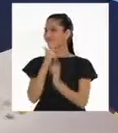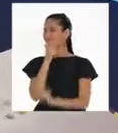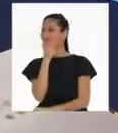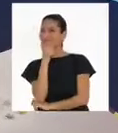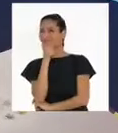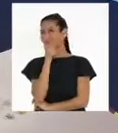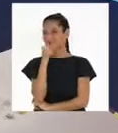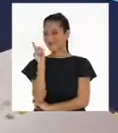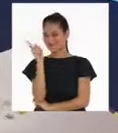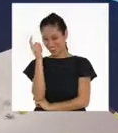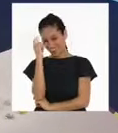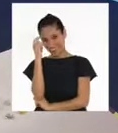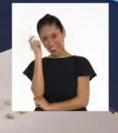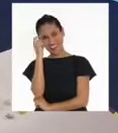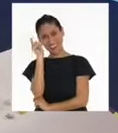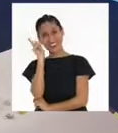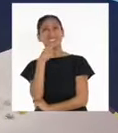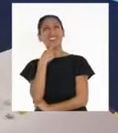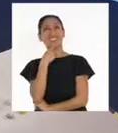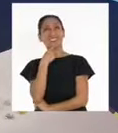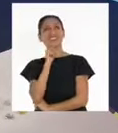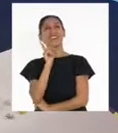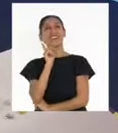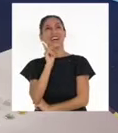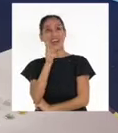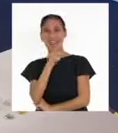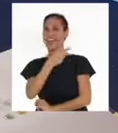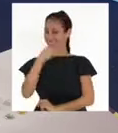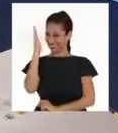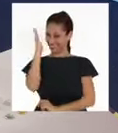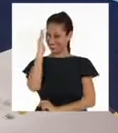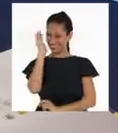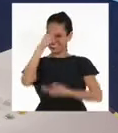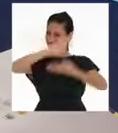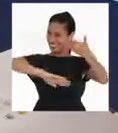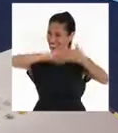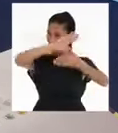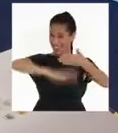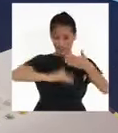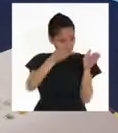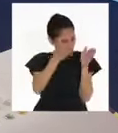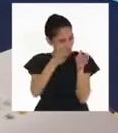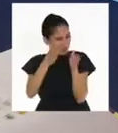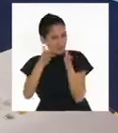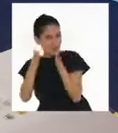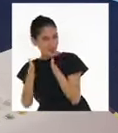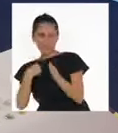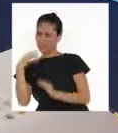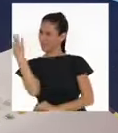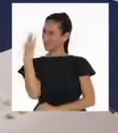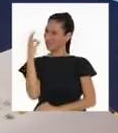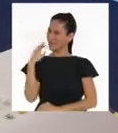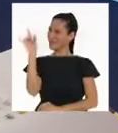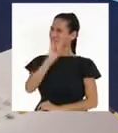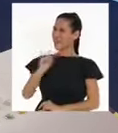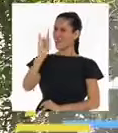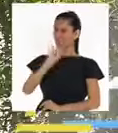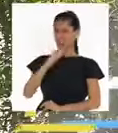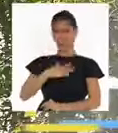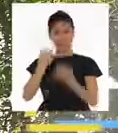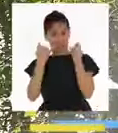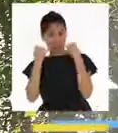Se me ocurre usar una tabla de frecuencias. Yo siempre la uso para organizar mi información.